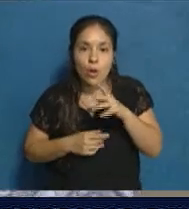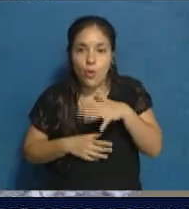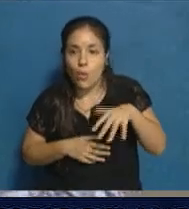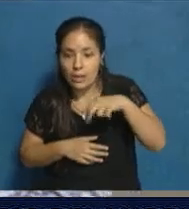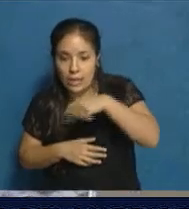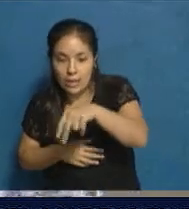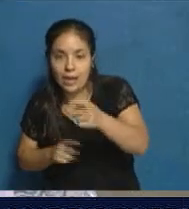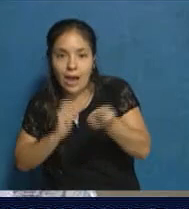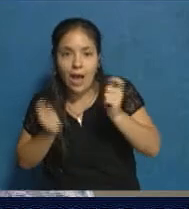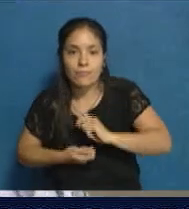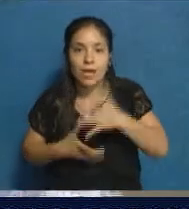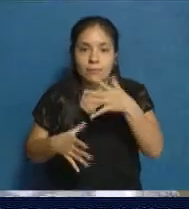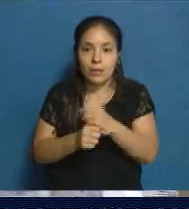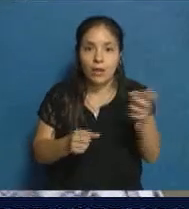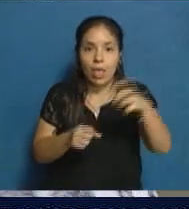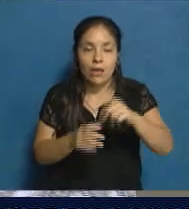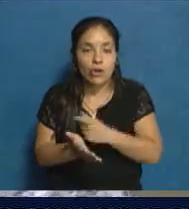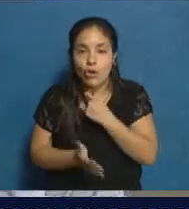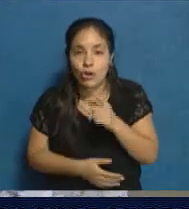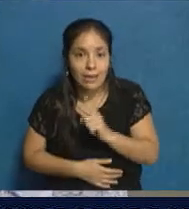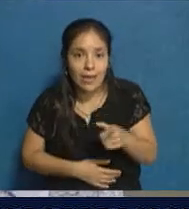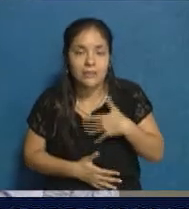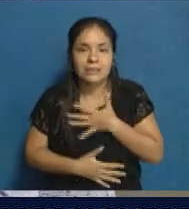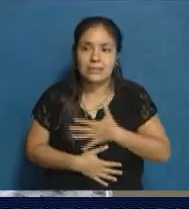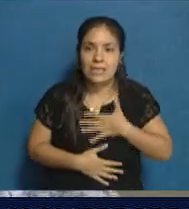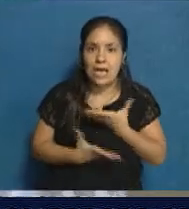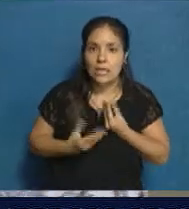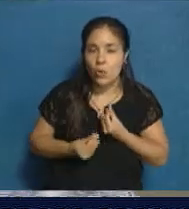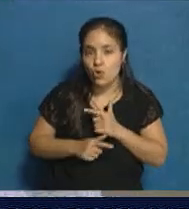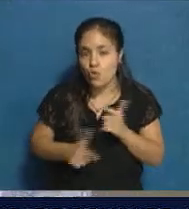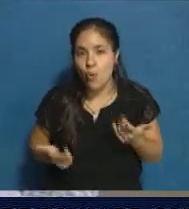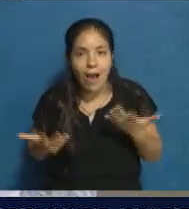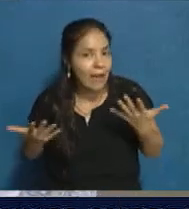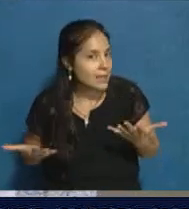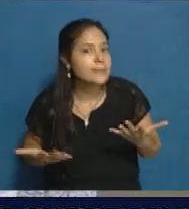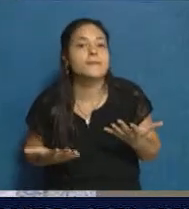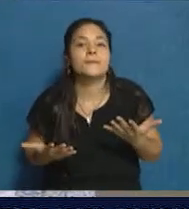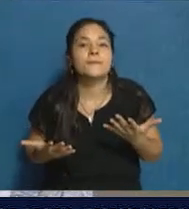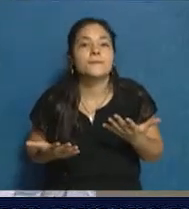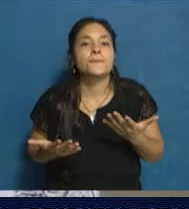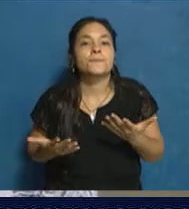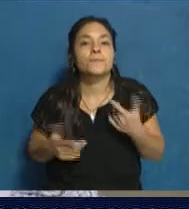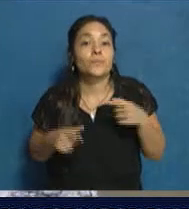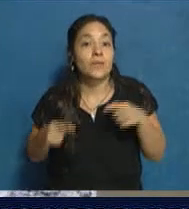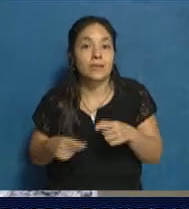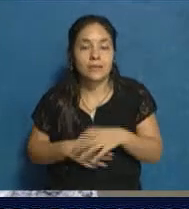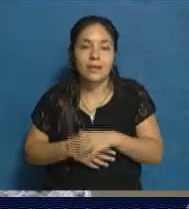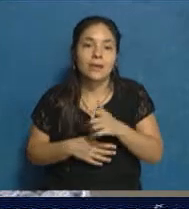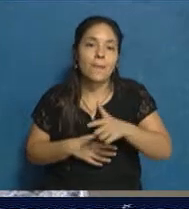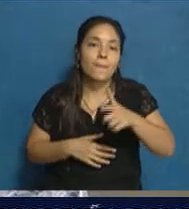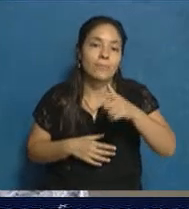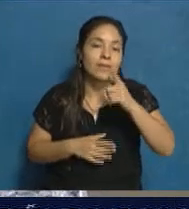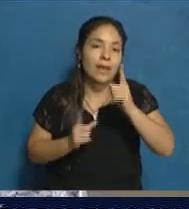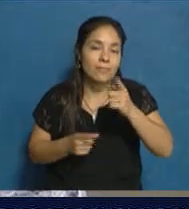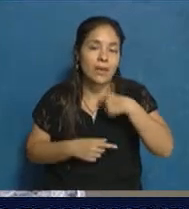micro, implica un montón de, y bueno, y a nivel de sentirse insegura en el tránsito de la vía pública, ¿no? Ahí van a salir los preventores o un